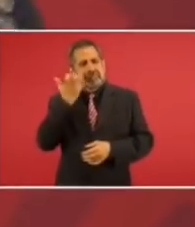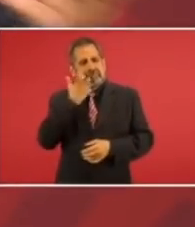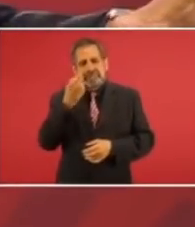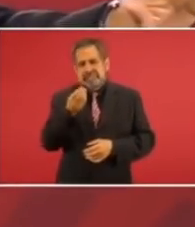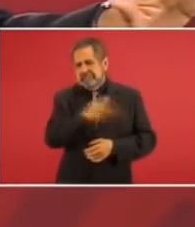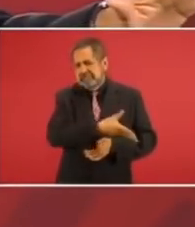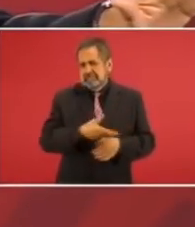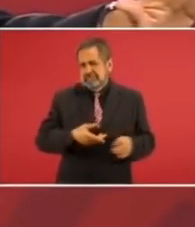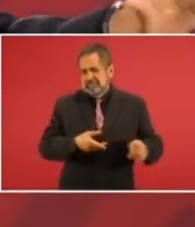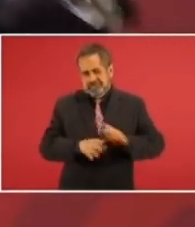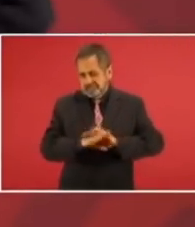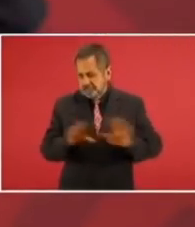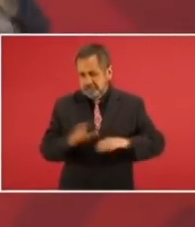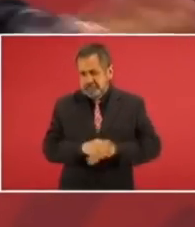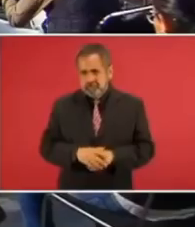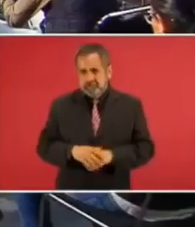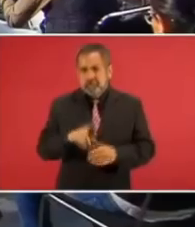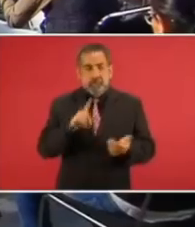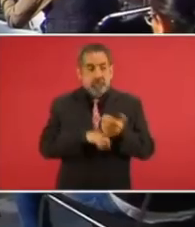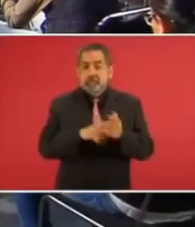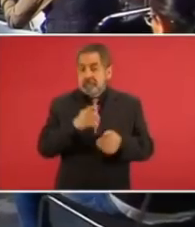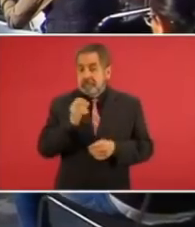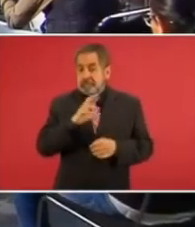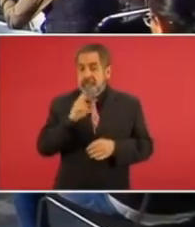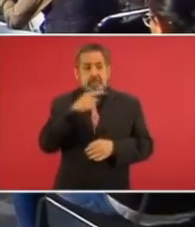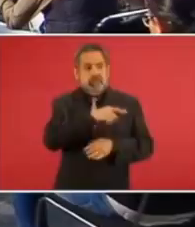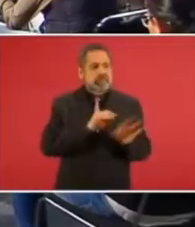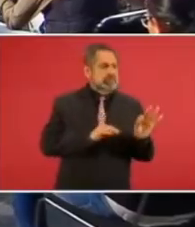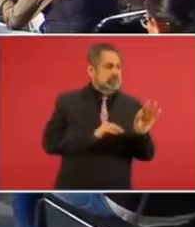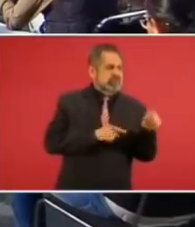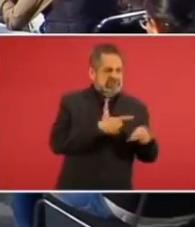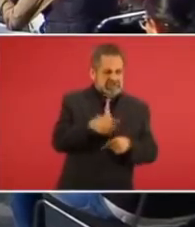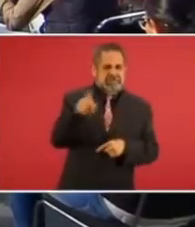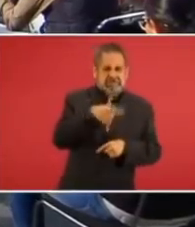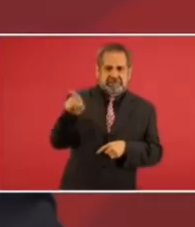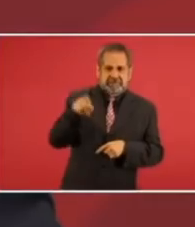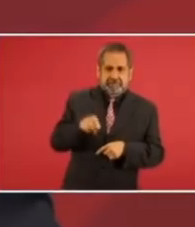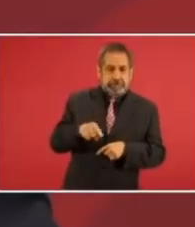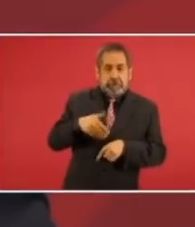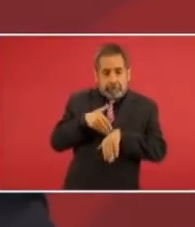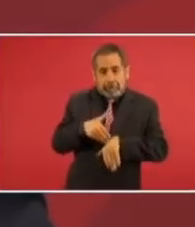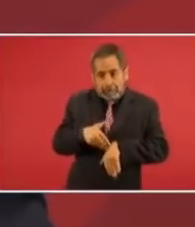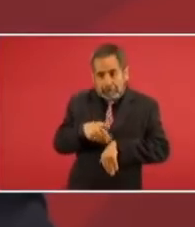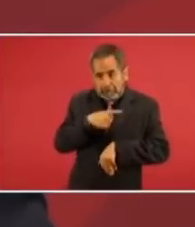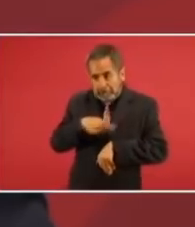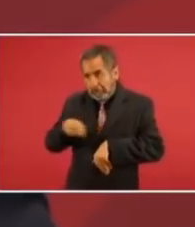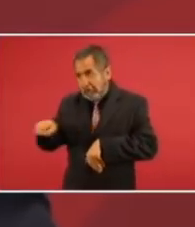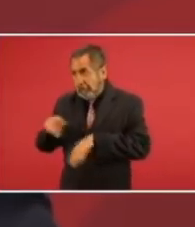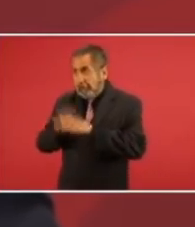de plano, porque son capaces de eso y de más,